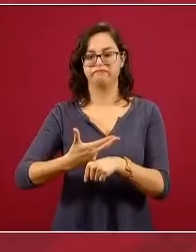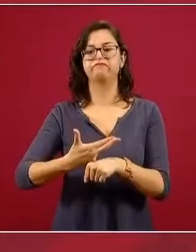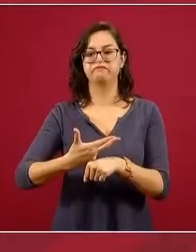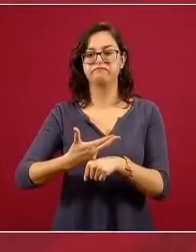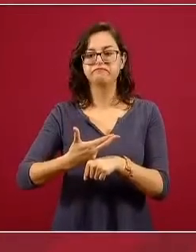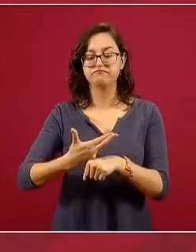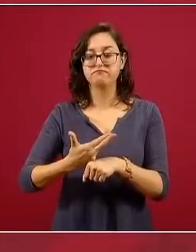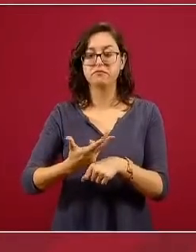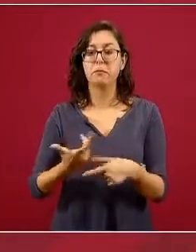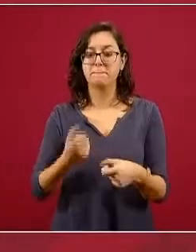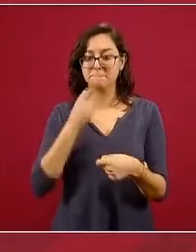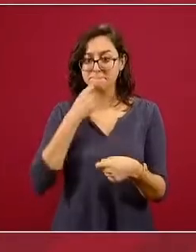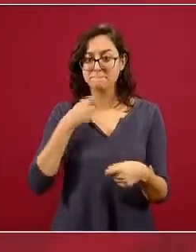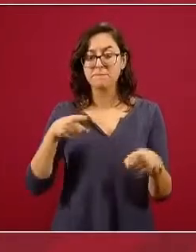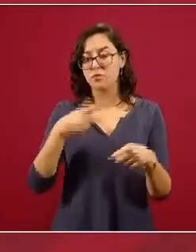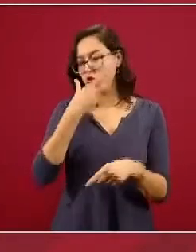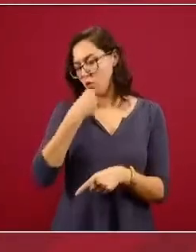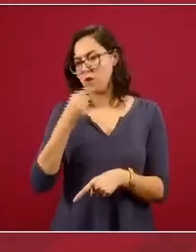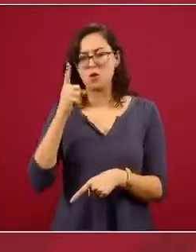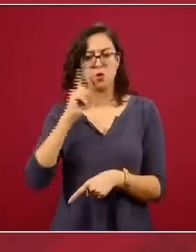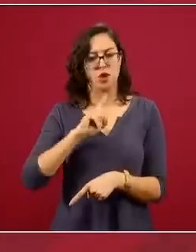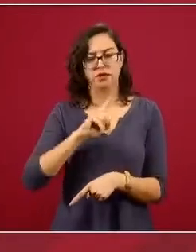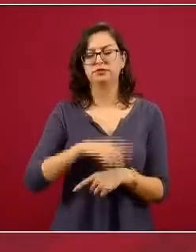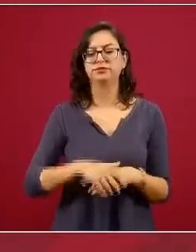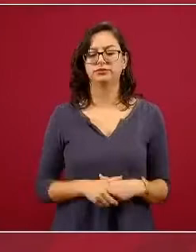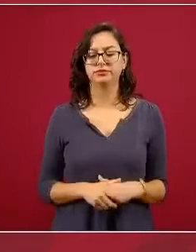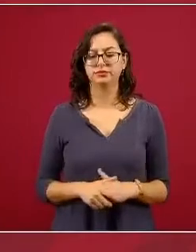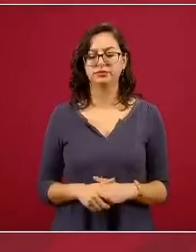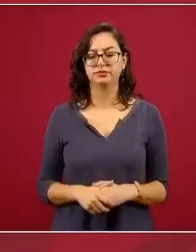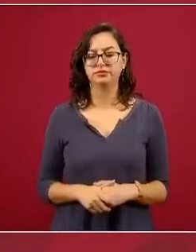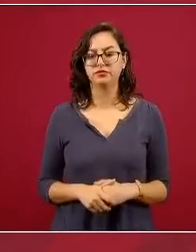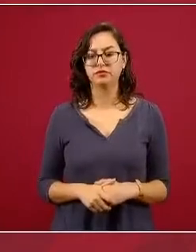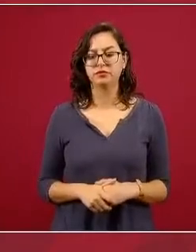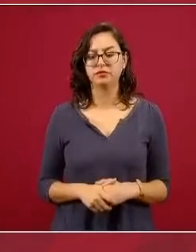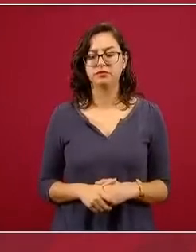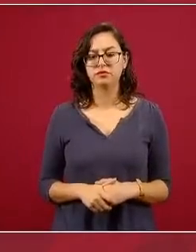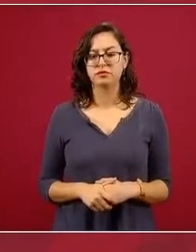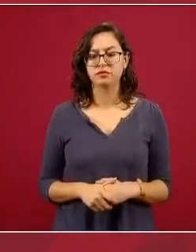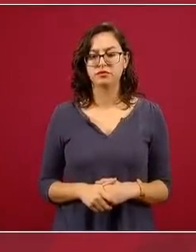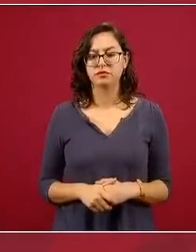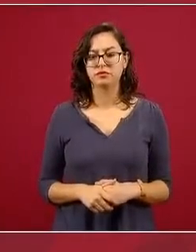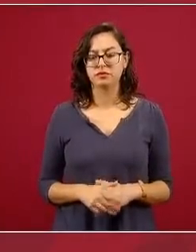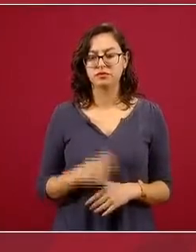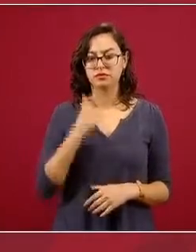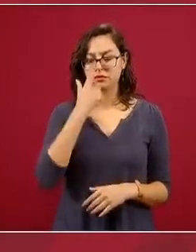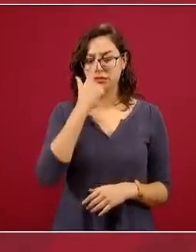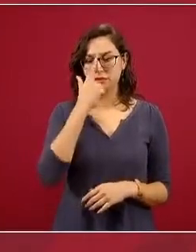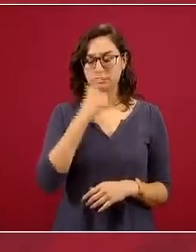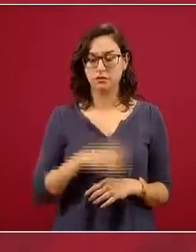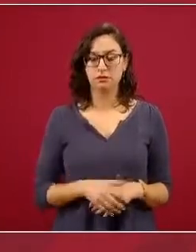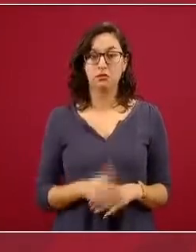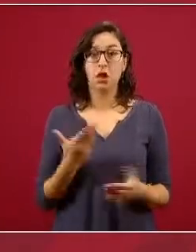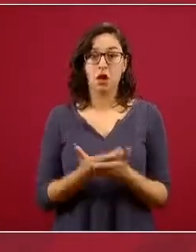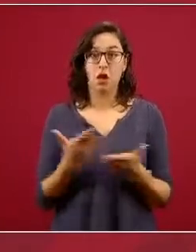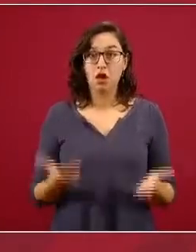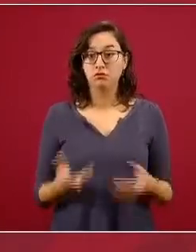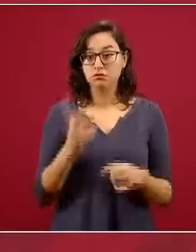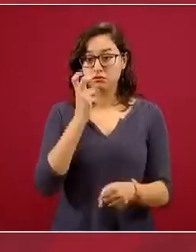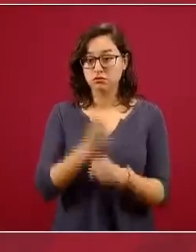y la mandataria de Sonora y la jefa de gobierno de la Ciudad de México. Lo digo por su segunda